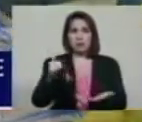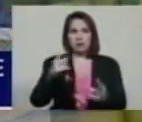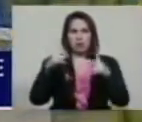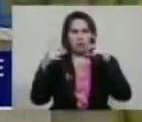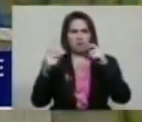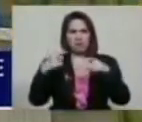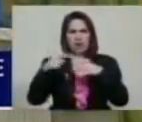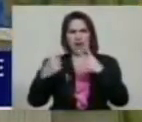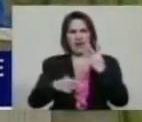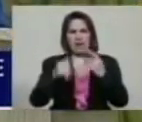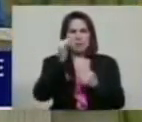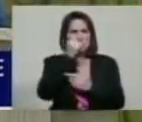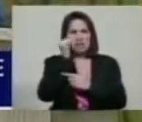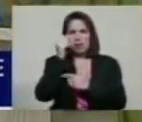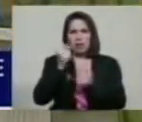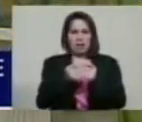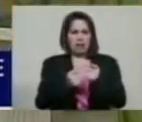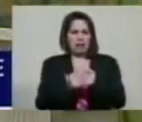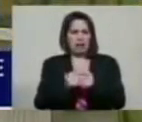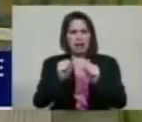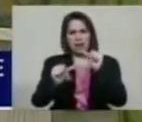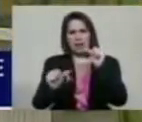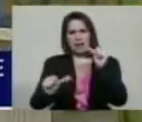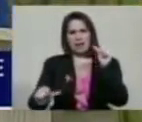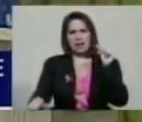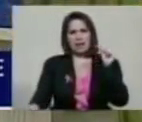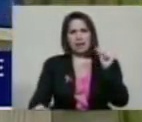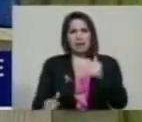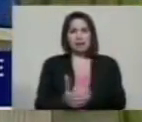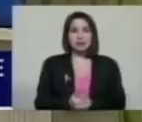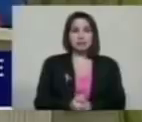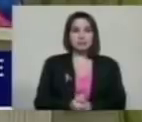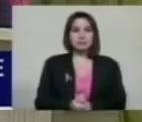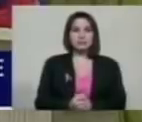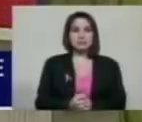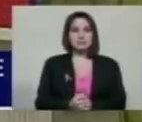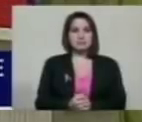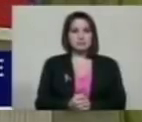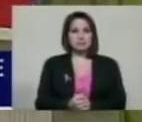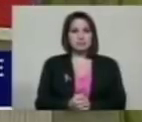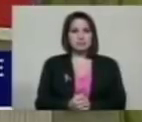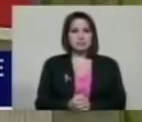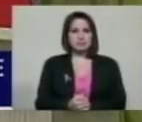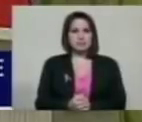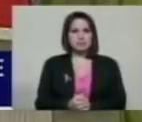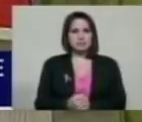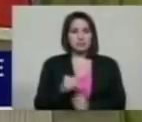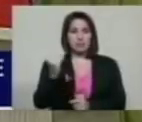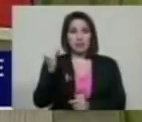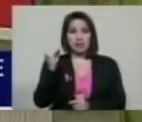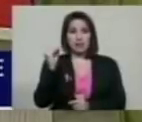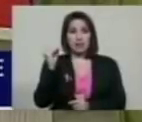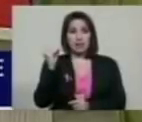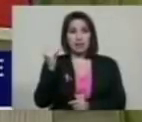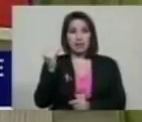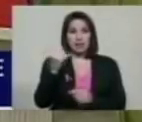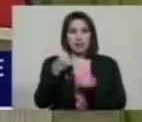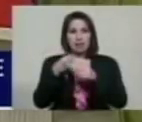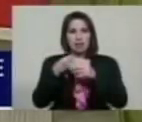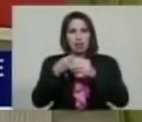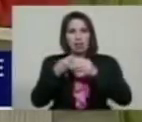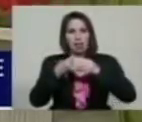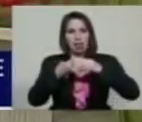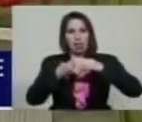fotos, cosas, videos, escribir. Ustedes se la pasan dándole aquí, ¿no? Dicen que este dedito se está desarrollando de